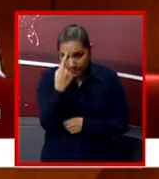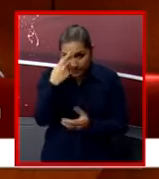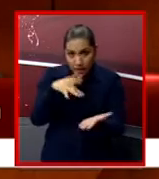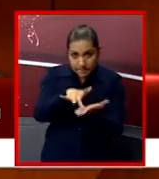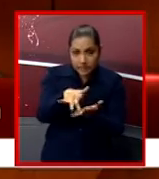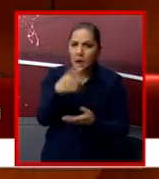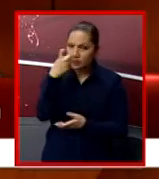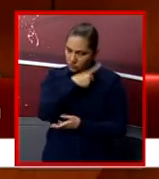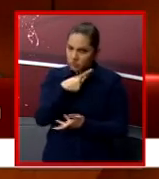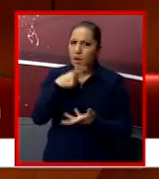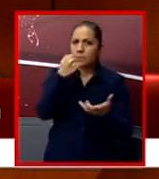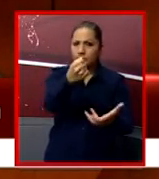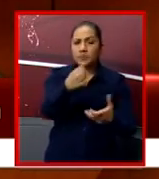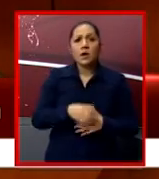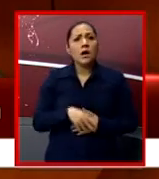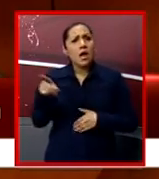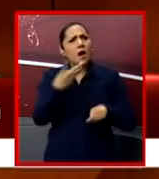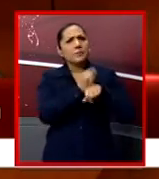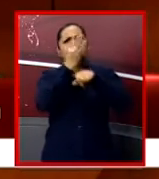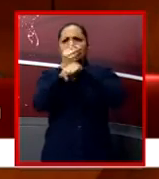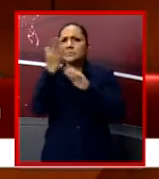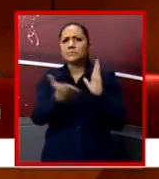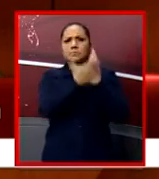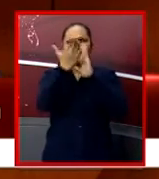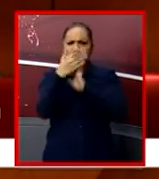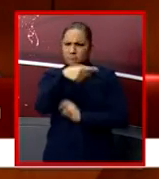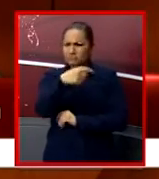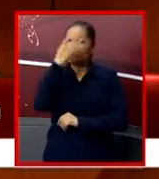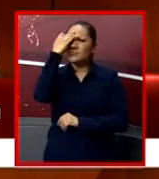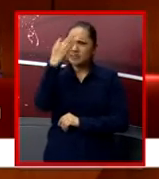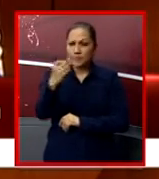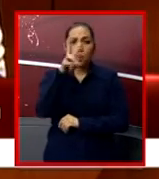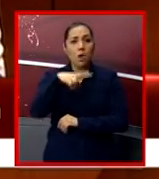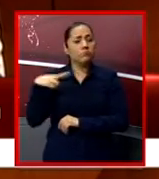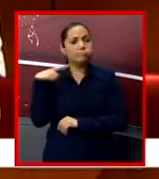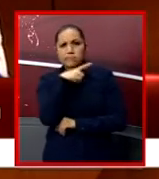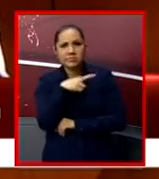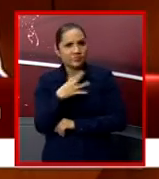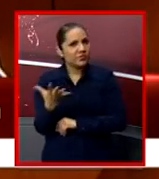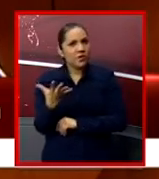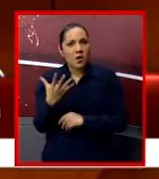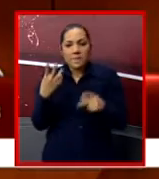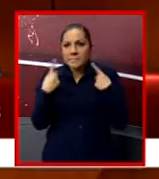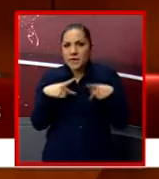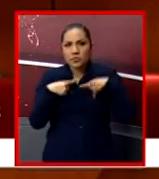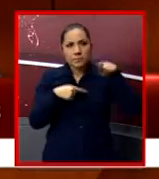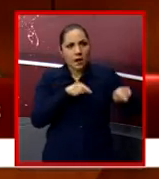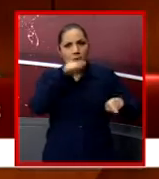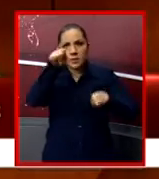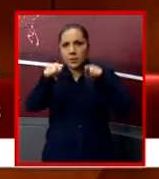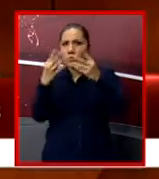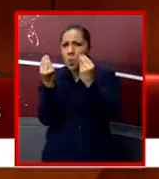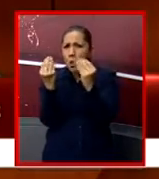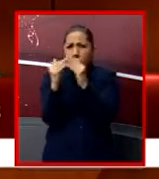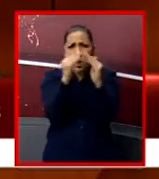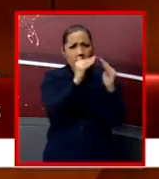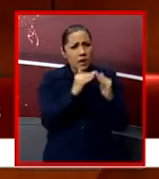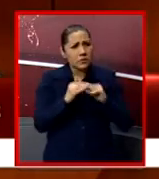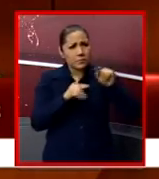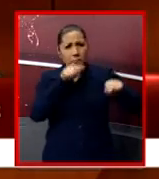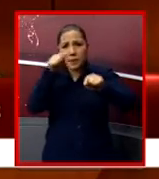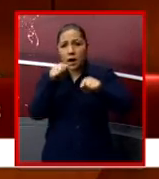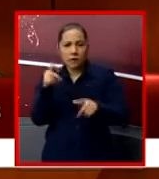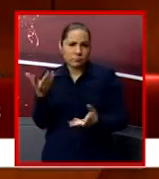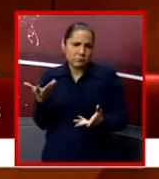tiempo, lo vimos, esto es un fenómeno que atendió y afectó a miles y miles de viviendas. Todos sabemos que una vivienda no